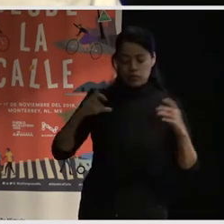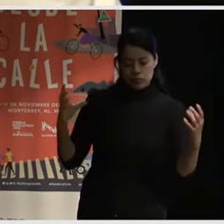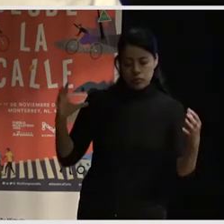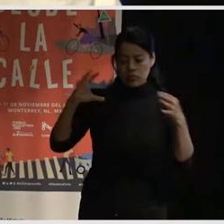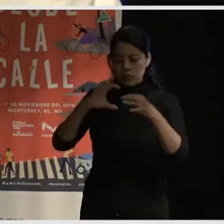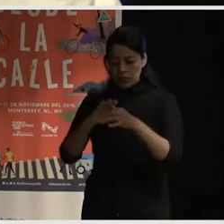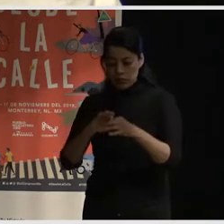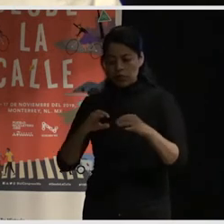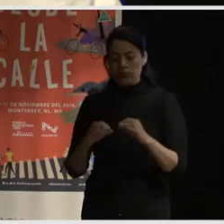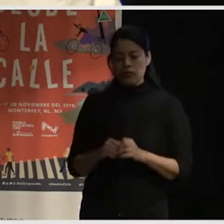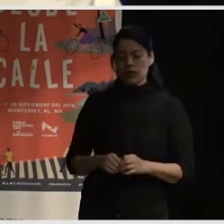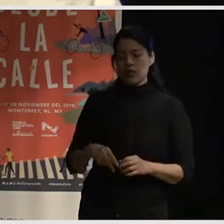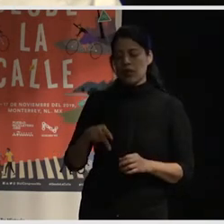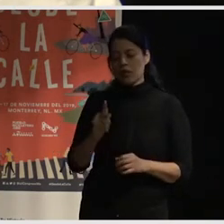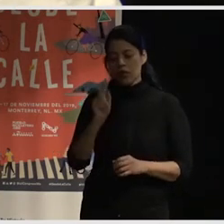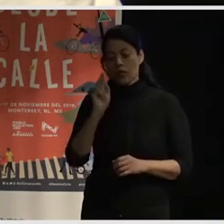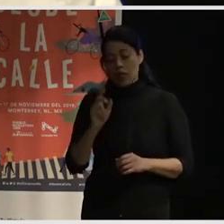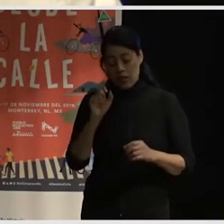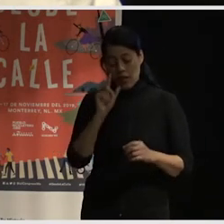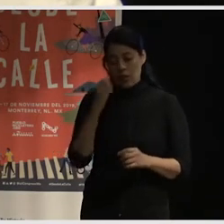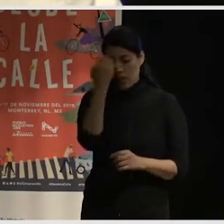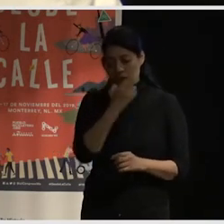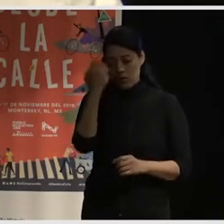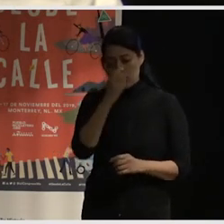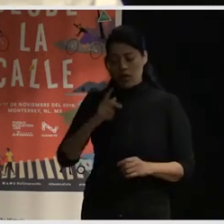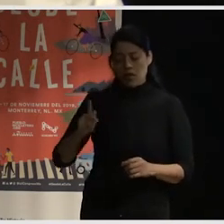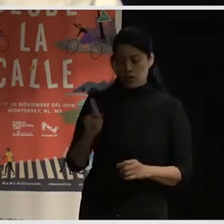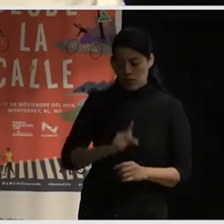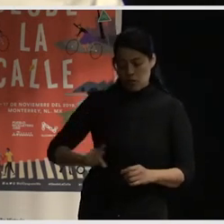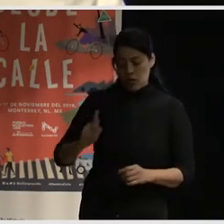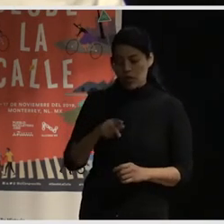públicas sin embargo hemos visto que las necesidades son diferentes